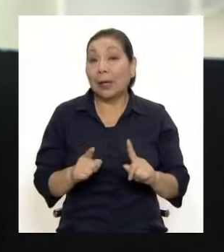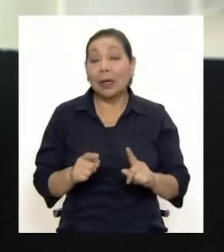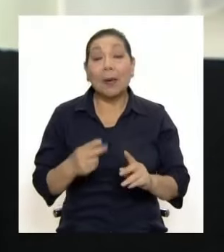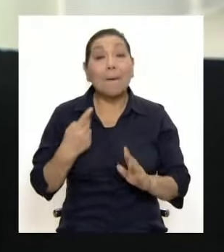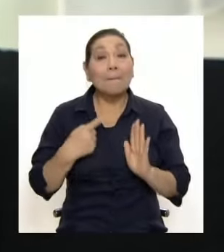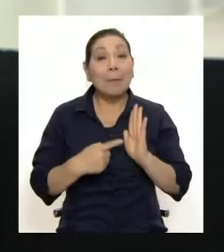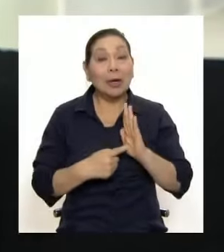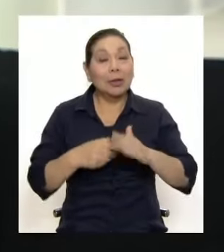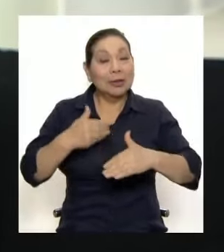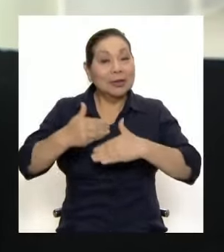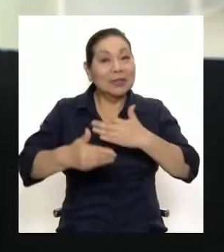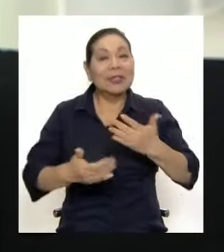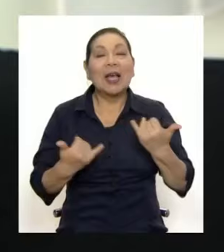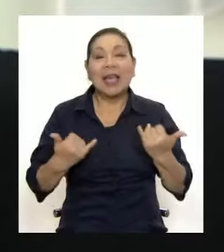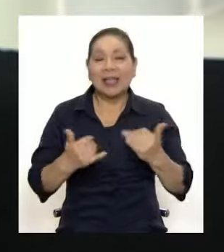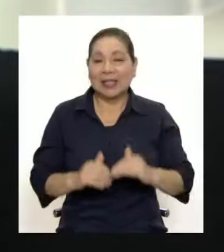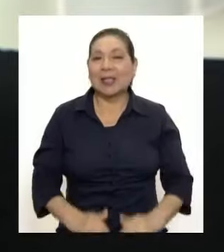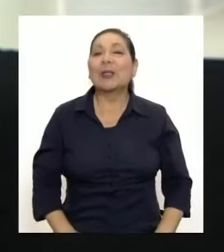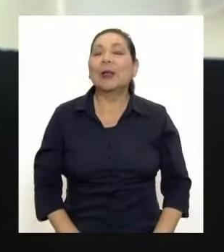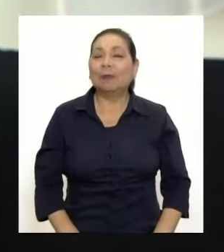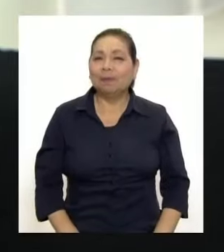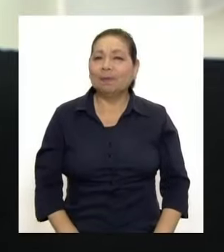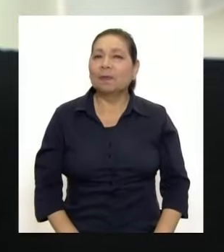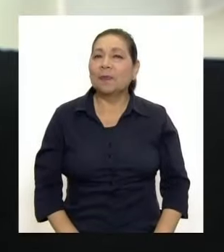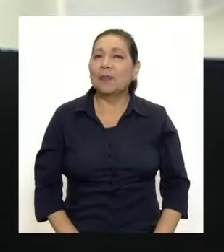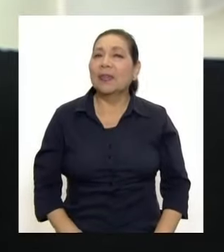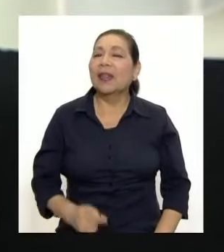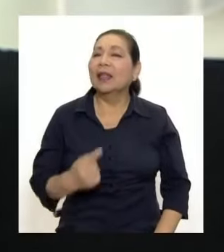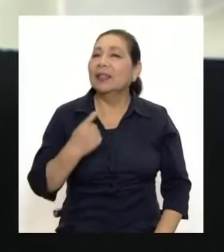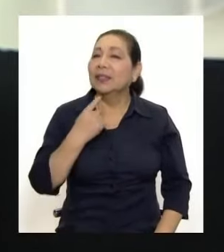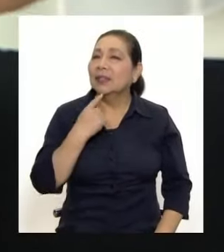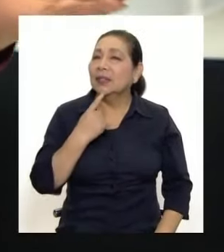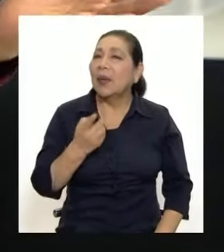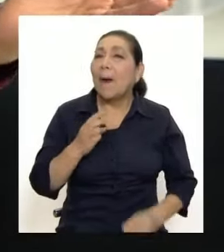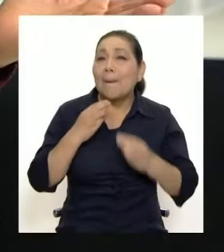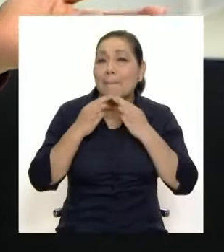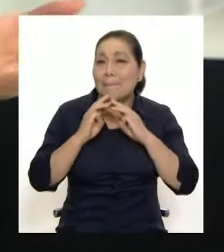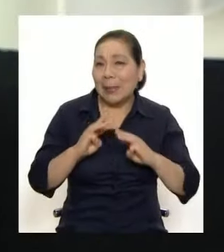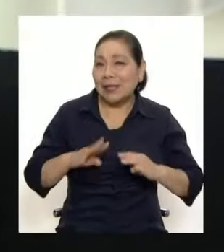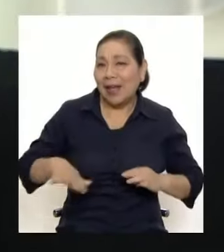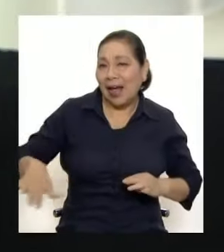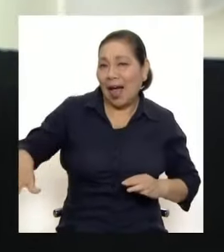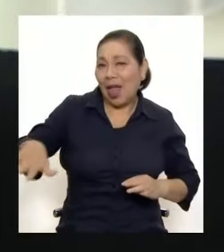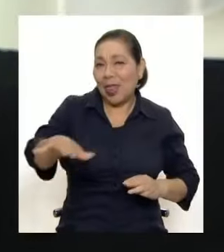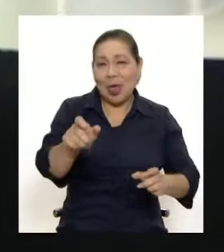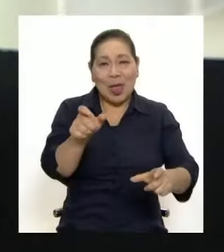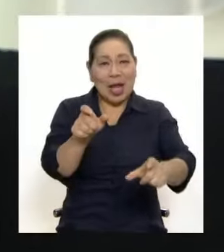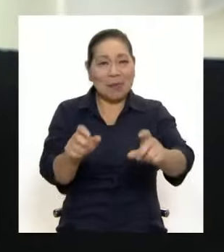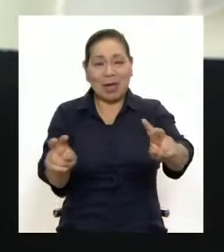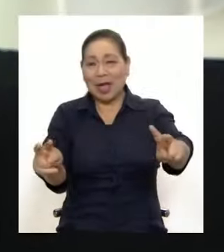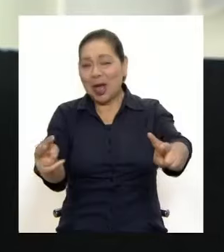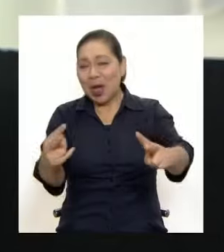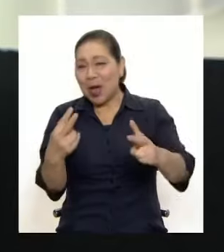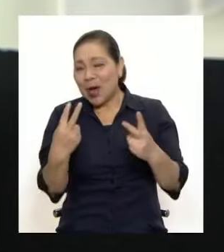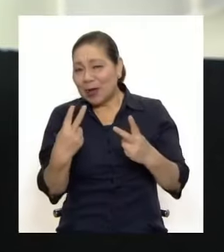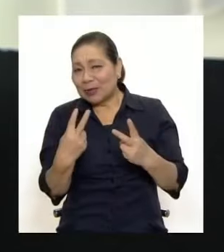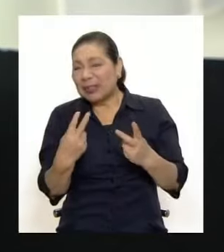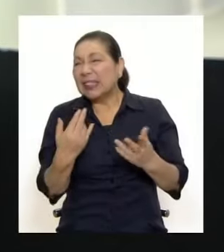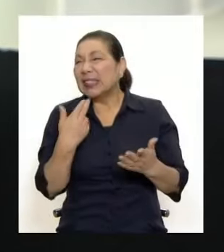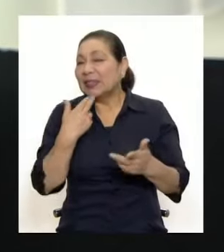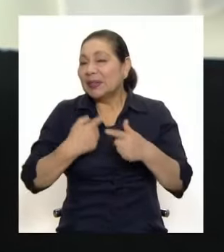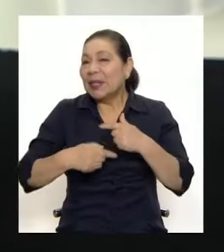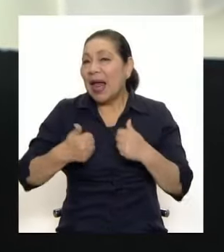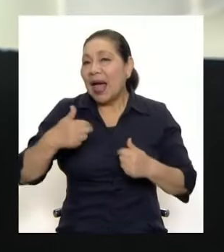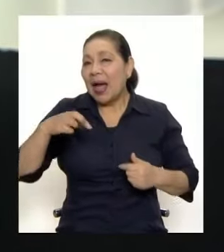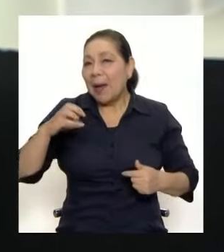referencia para seguir avanzando en esa línea por último nada más seor barnechea su mensaje a la colectividad a la ciudadanía de lo que se viene